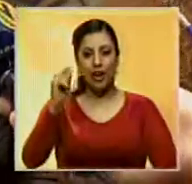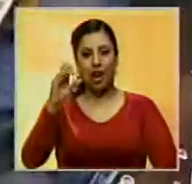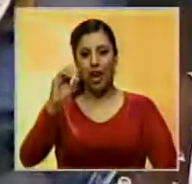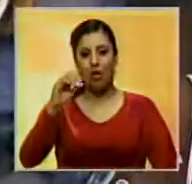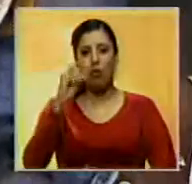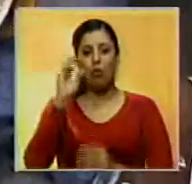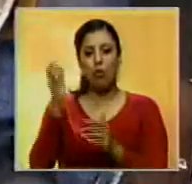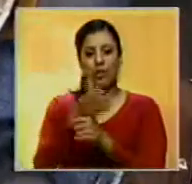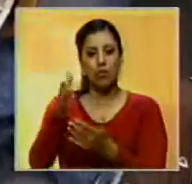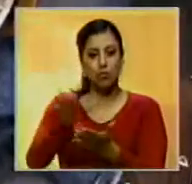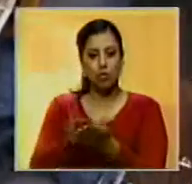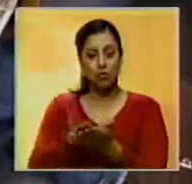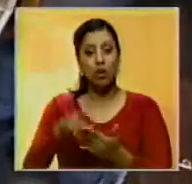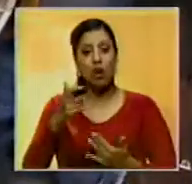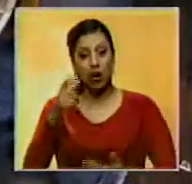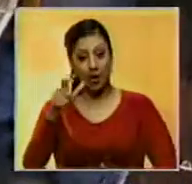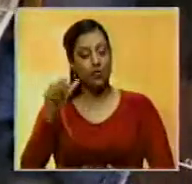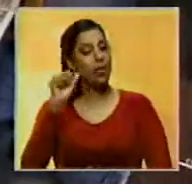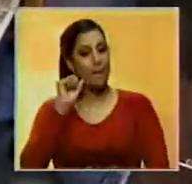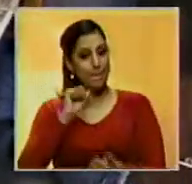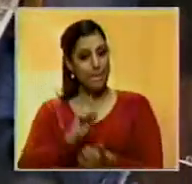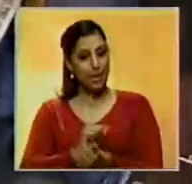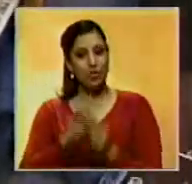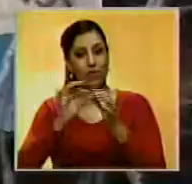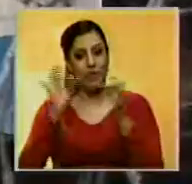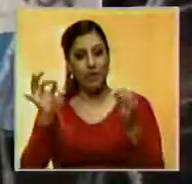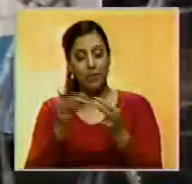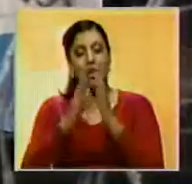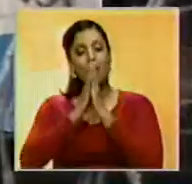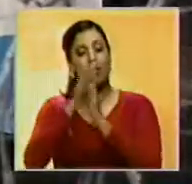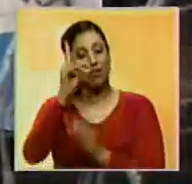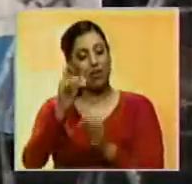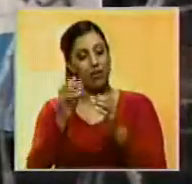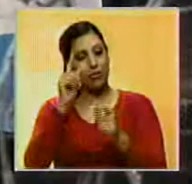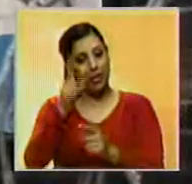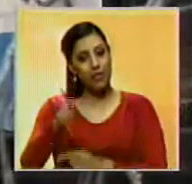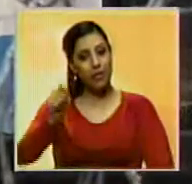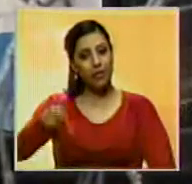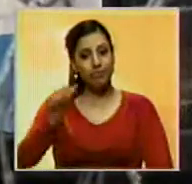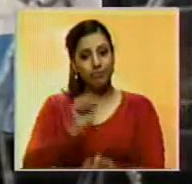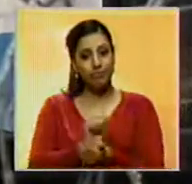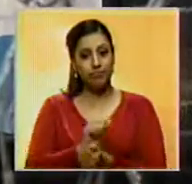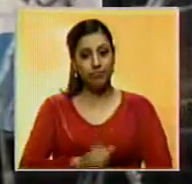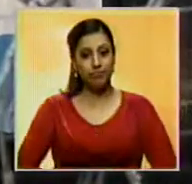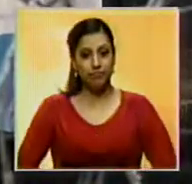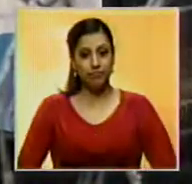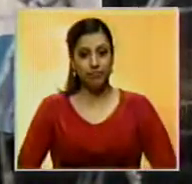cadáver. Los funcionarios fueron detenidos, los familiares piden que sean enjuiciados.